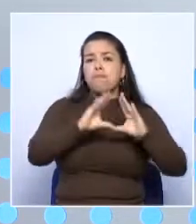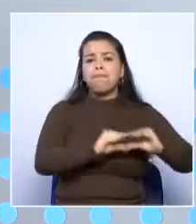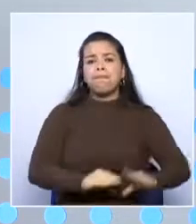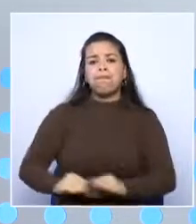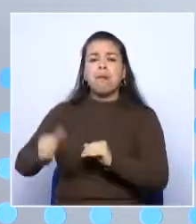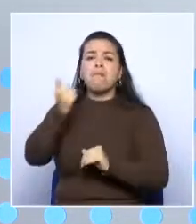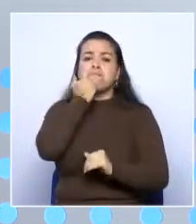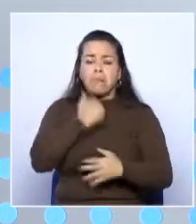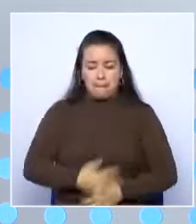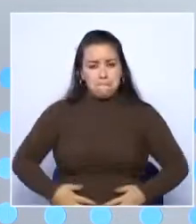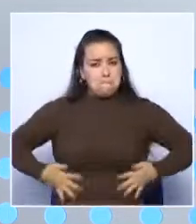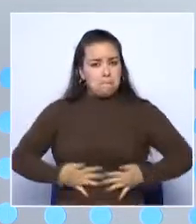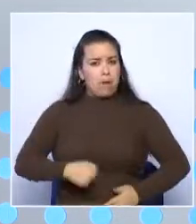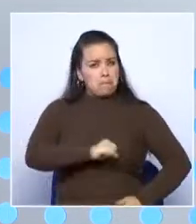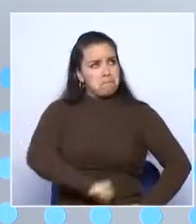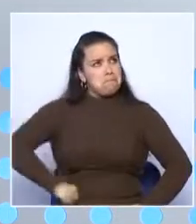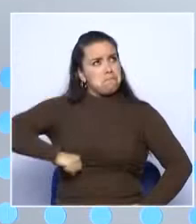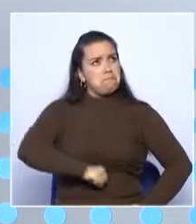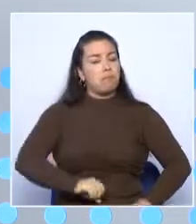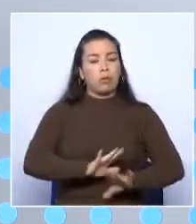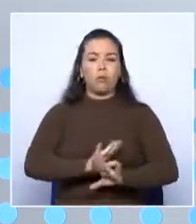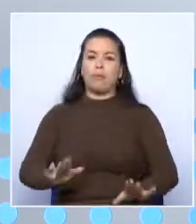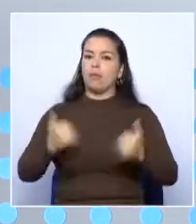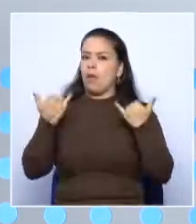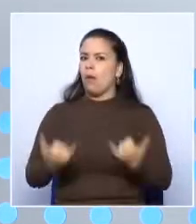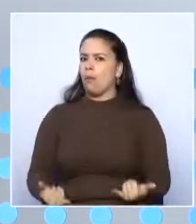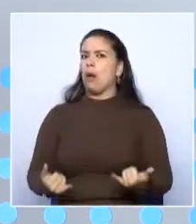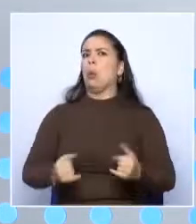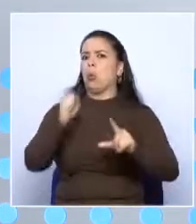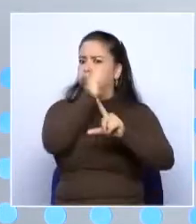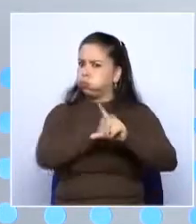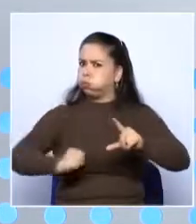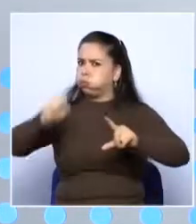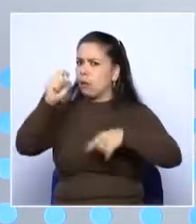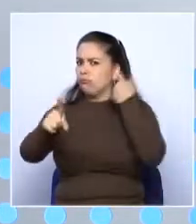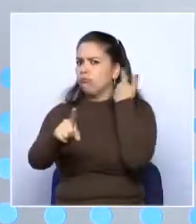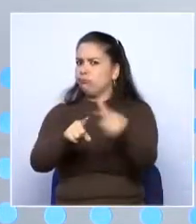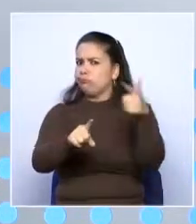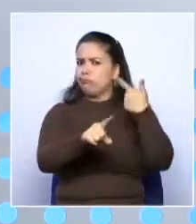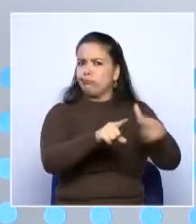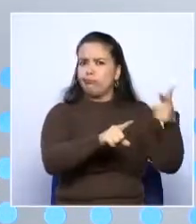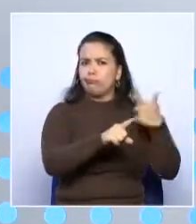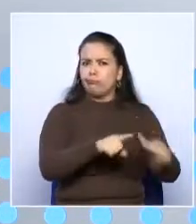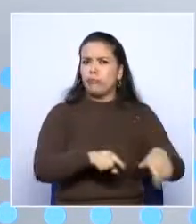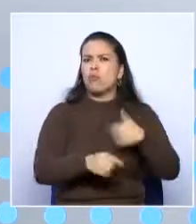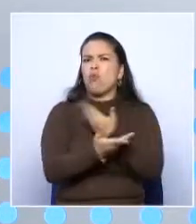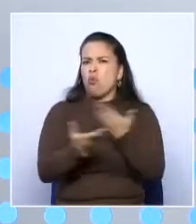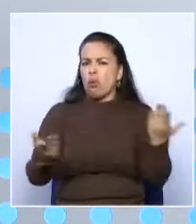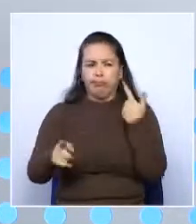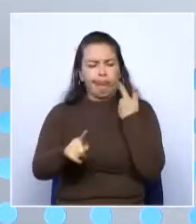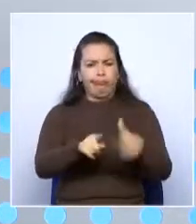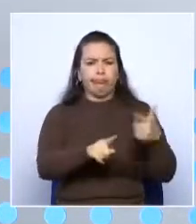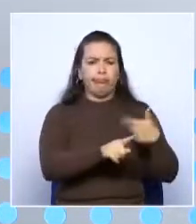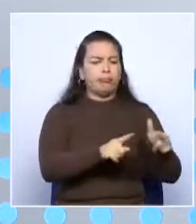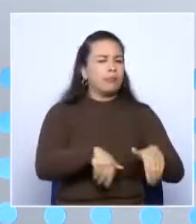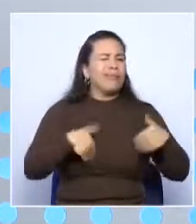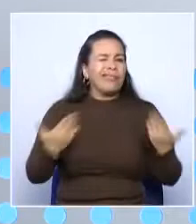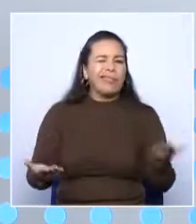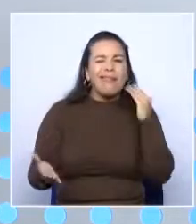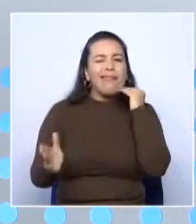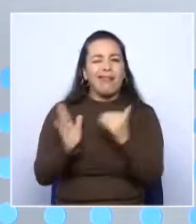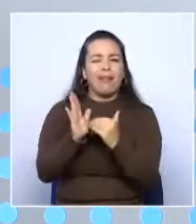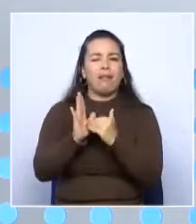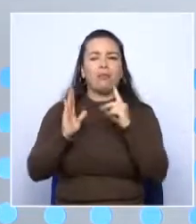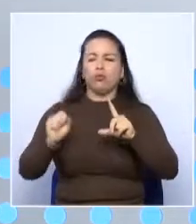sólidos abdominales, pero ahora ya la ecografía se usa pues en muchas cosas, digamos en lo que